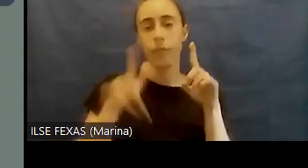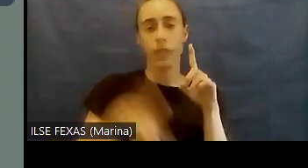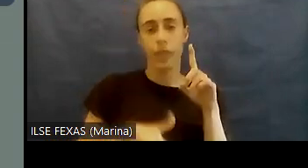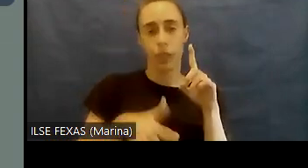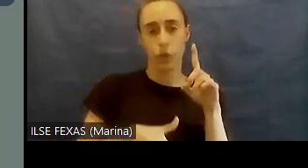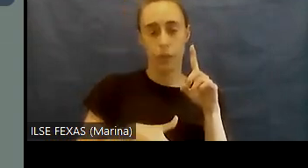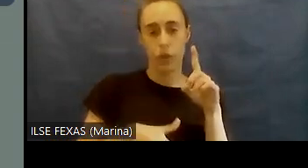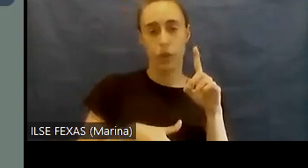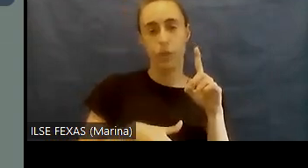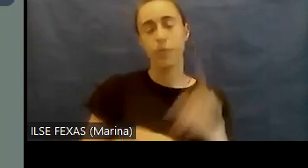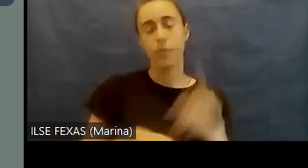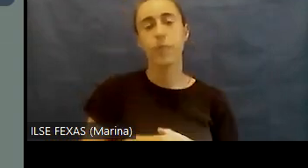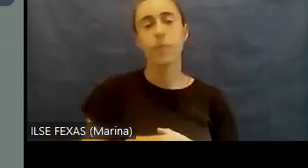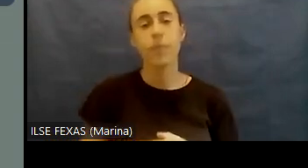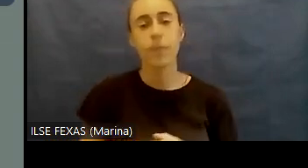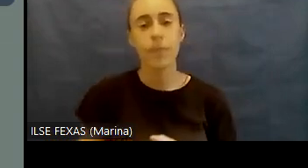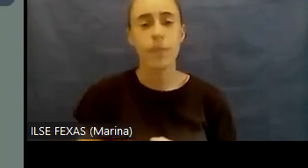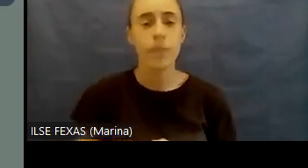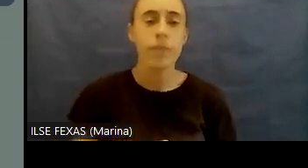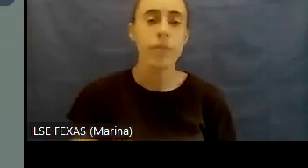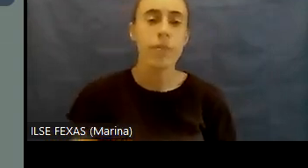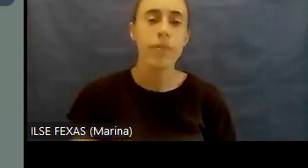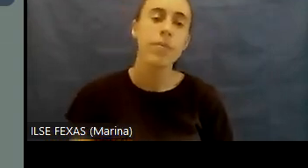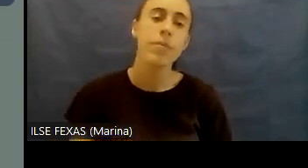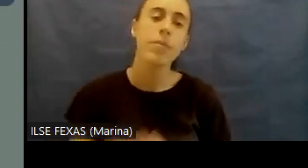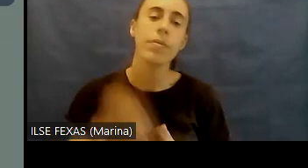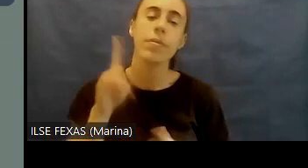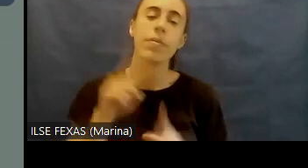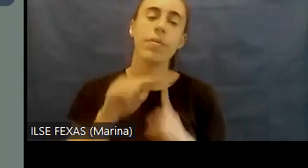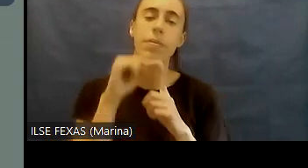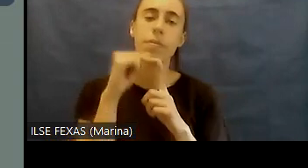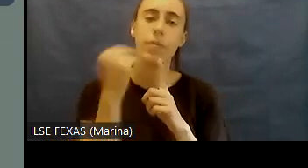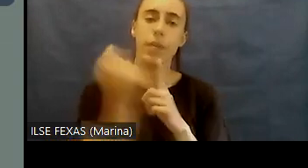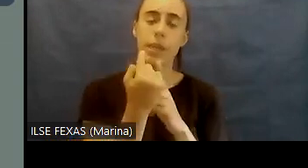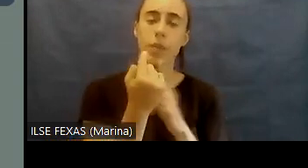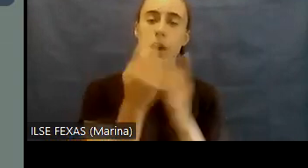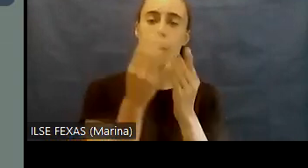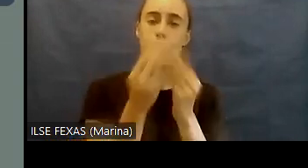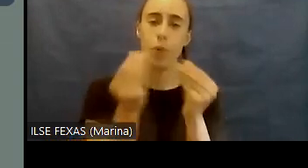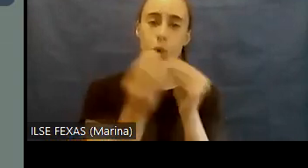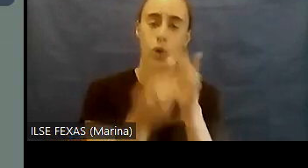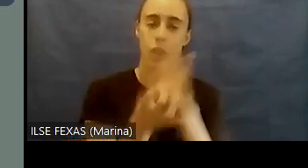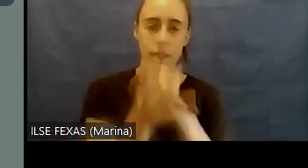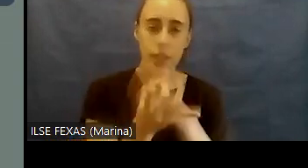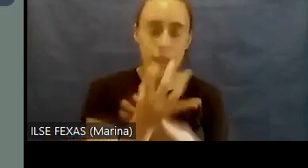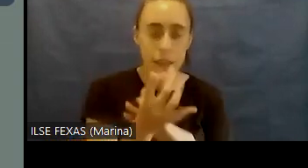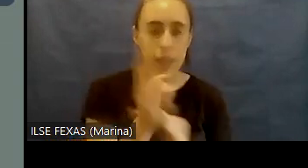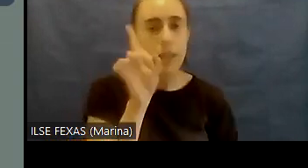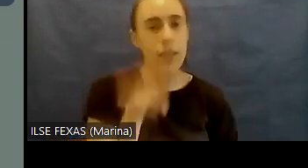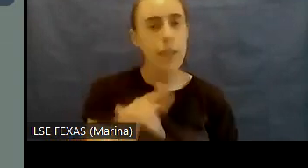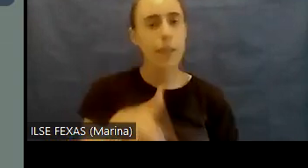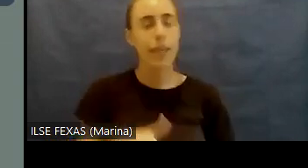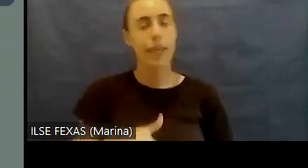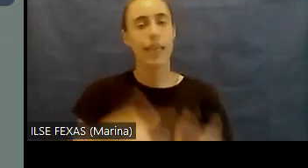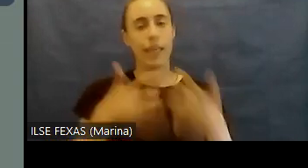el concepto colagogo, es decir, estimulante de la secreción biliar, como a nivel del estómago.